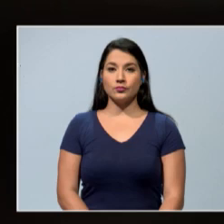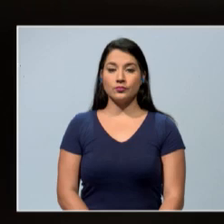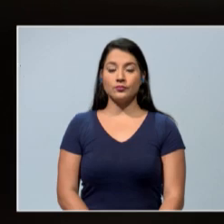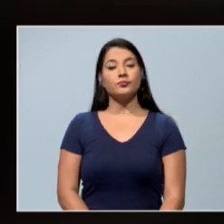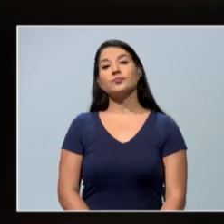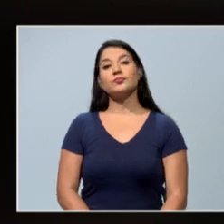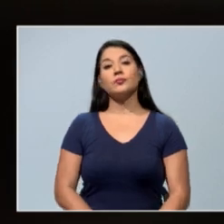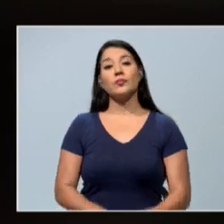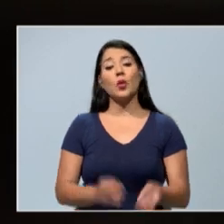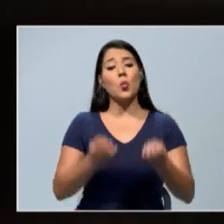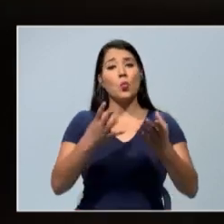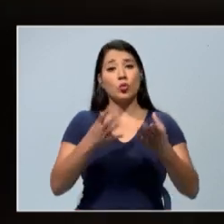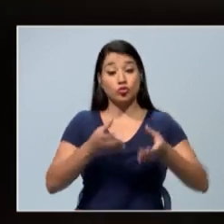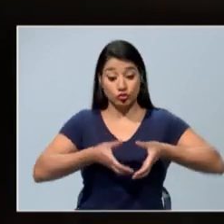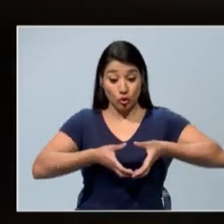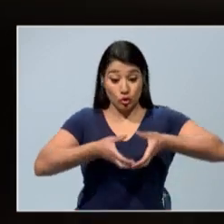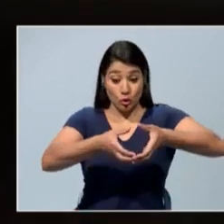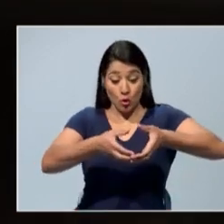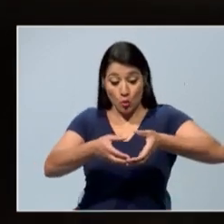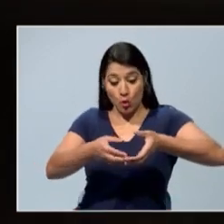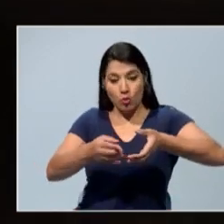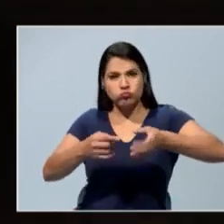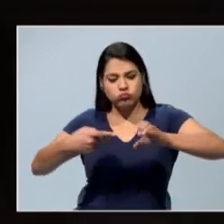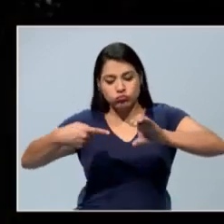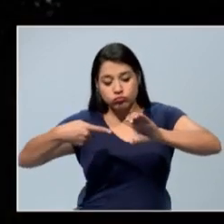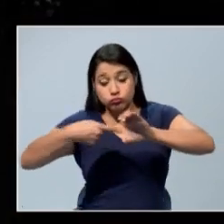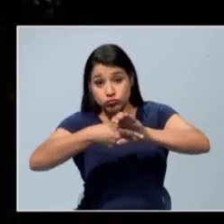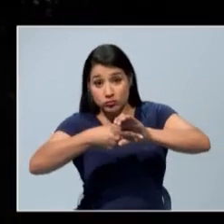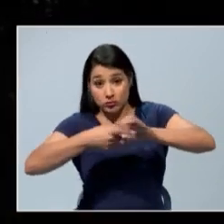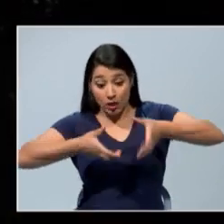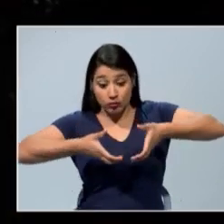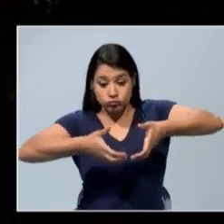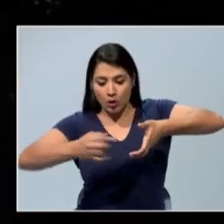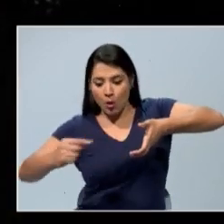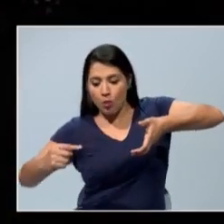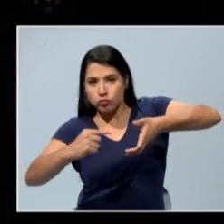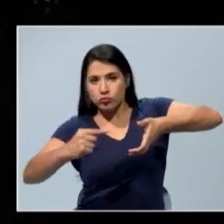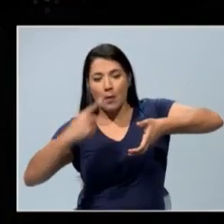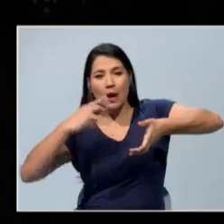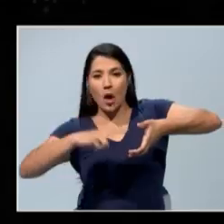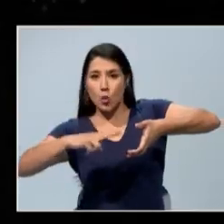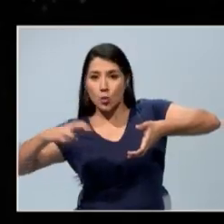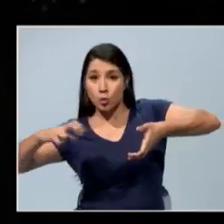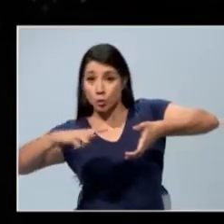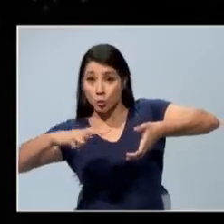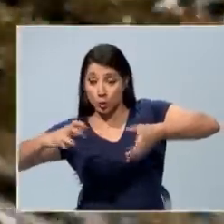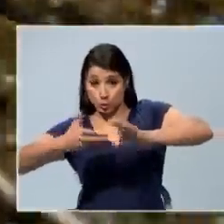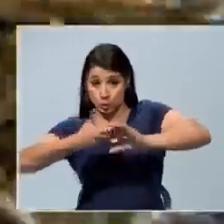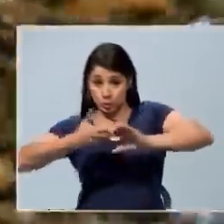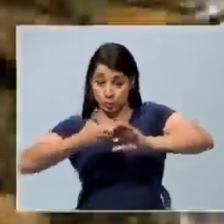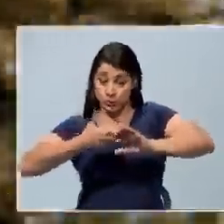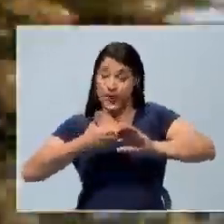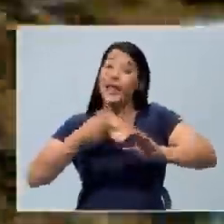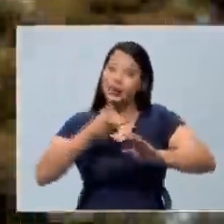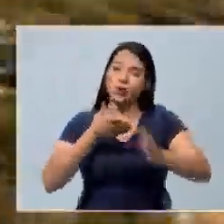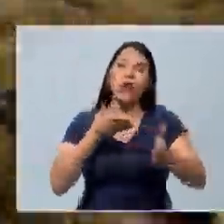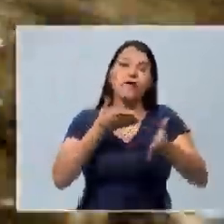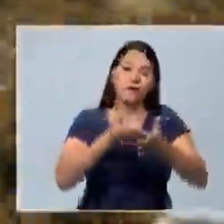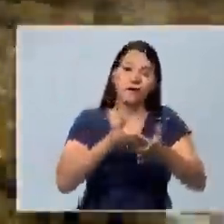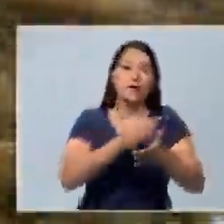Las constantes perforaciones ilegales sobre el poliducto de Recope, además de provocar cuantiosos daños a la infraestructura, también provocan